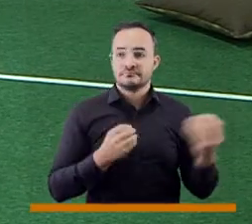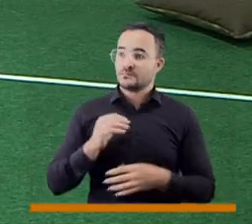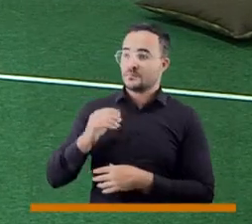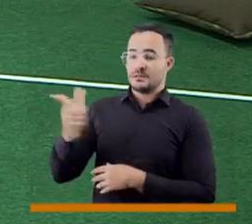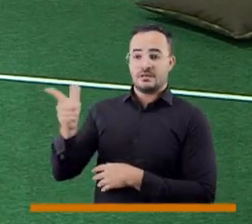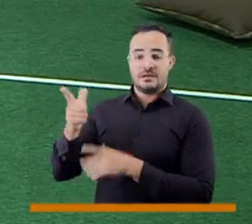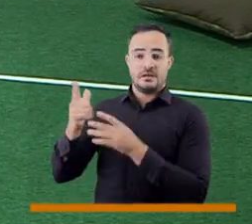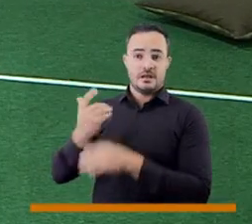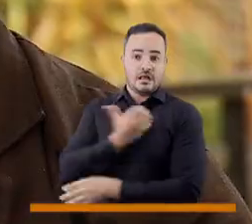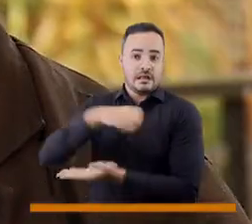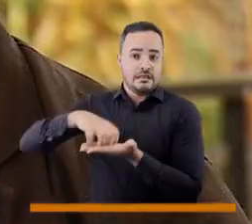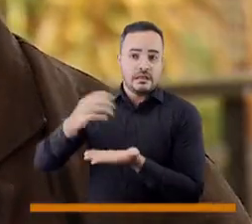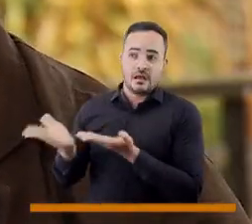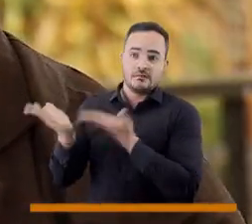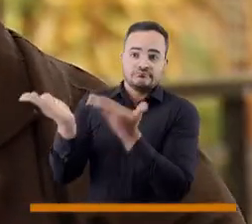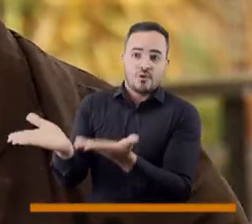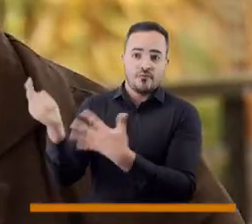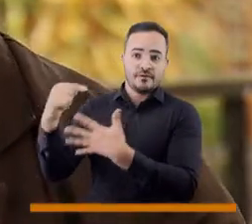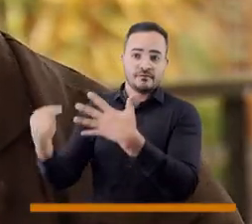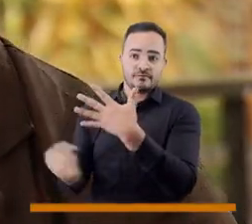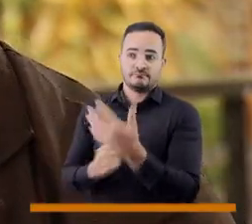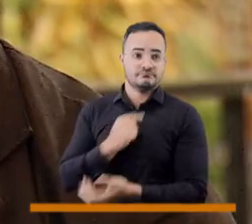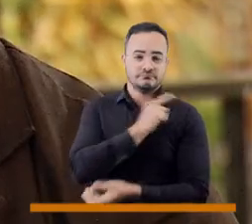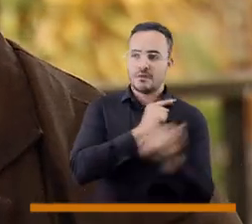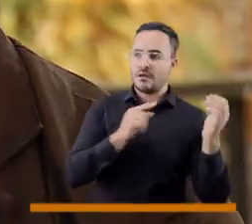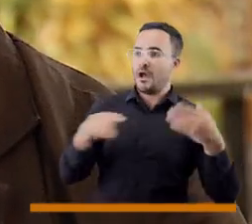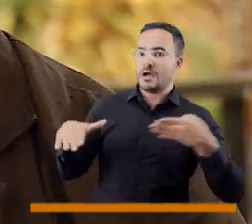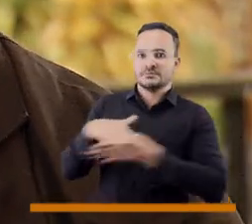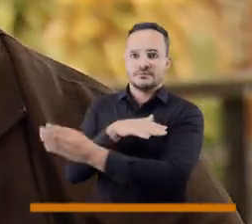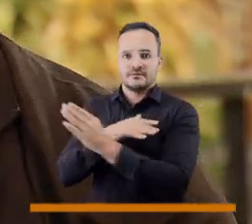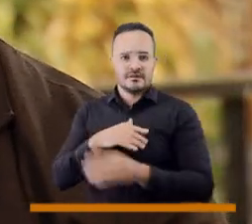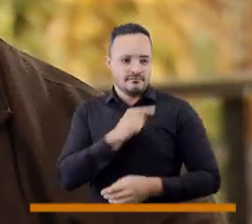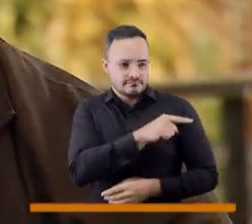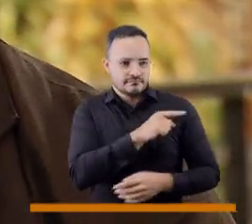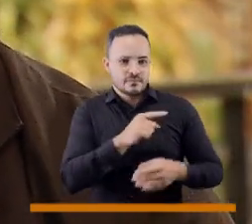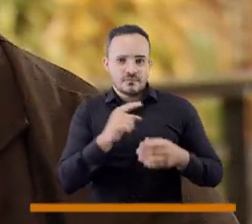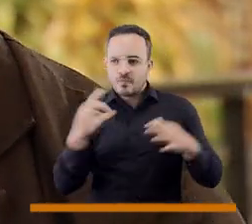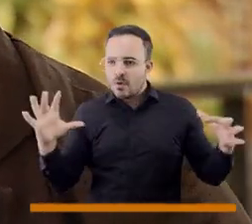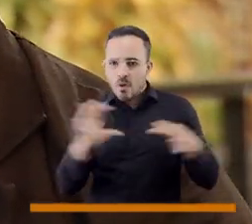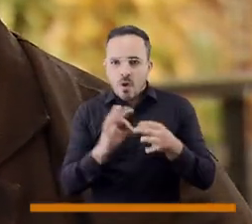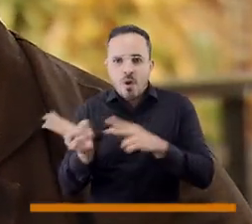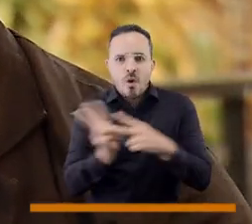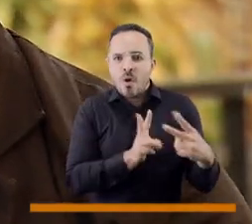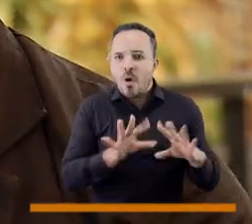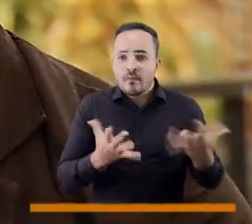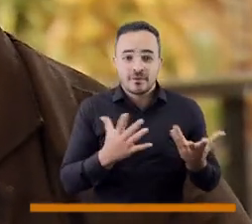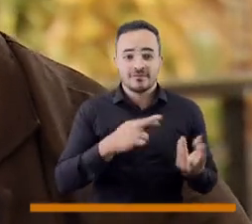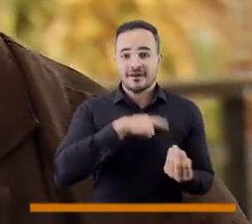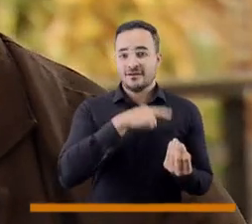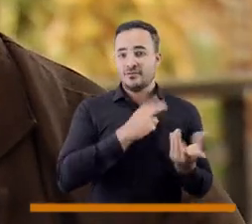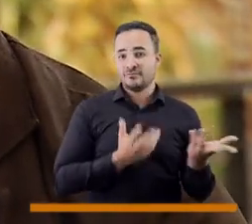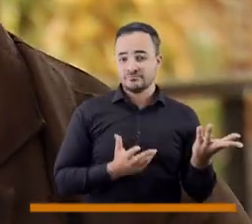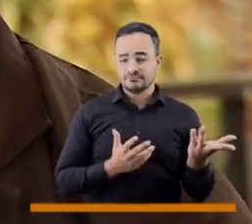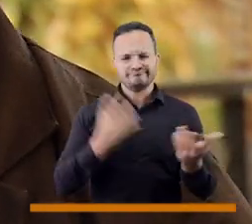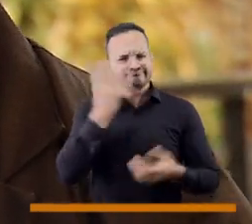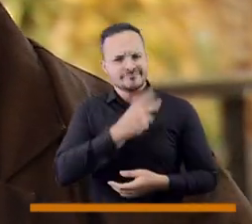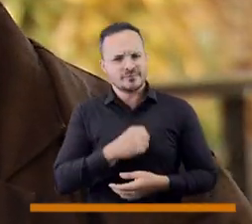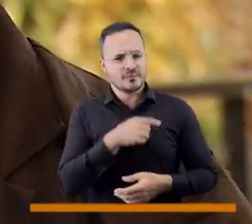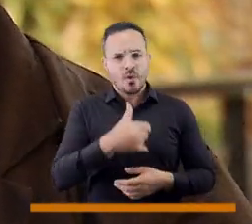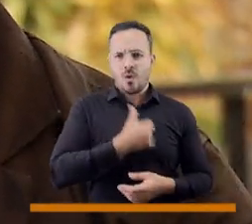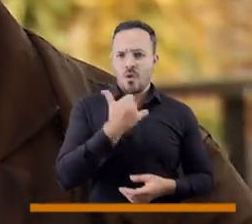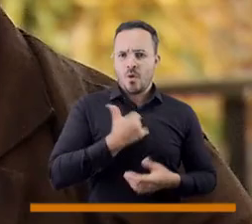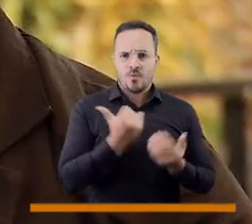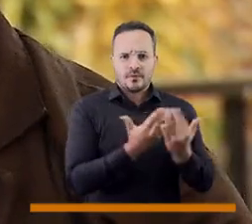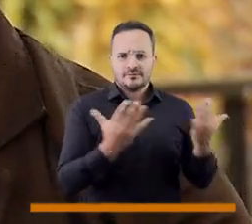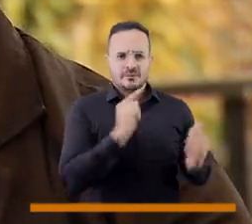han podido acceder a toda esa oferta que la parte de la administración del distrito ha tenido para ofrecerles, y es bonito ver